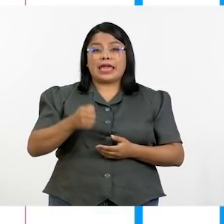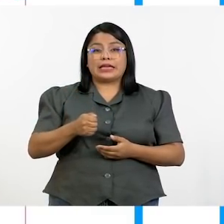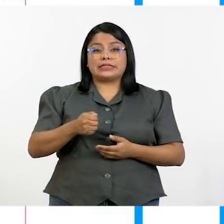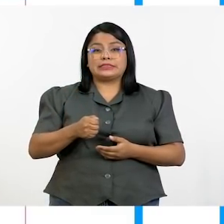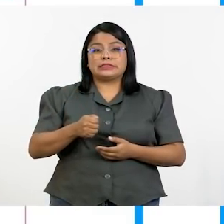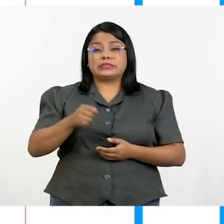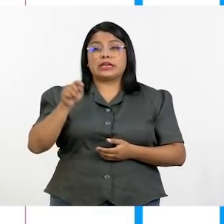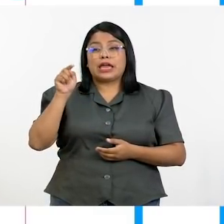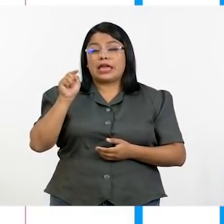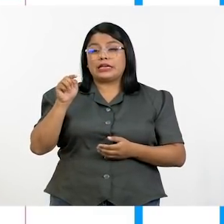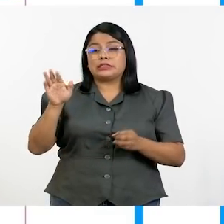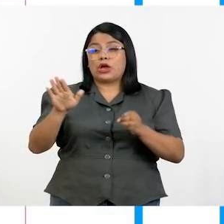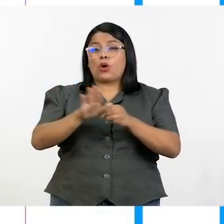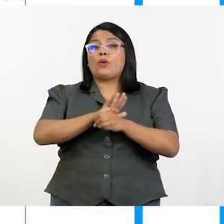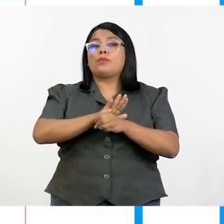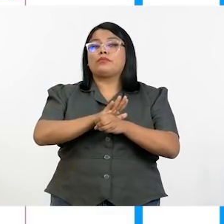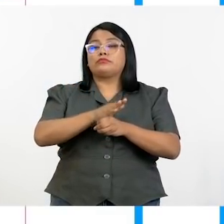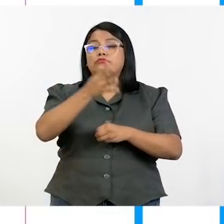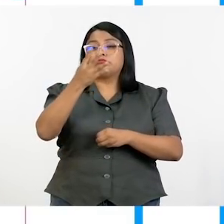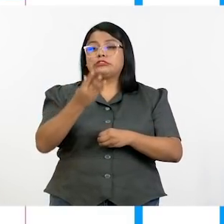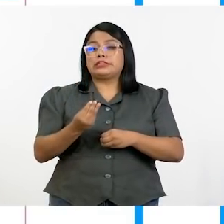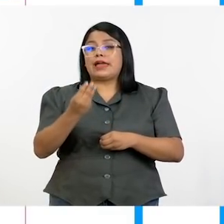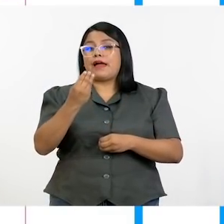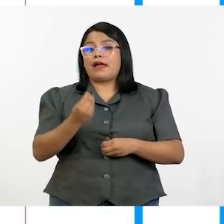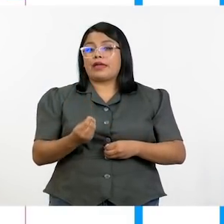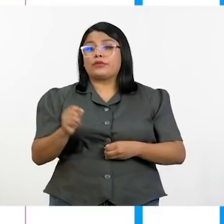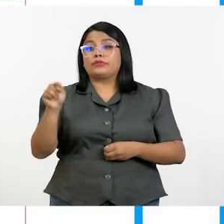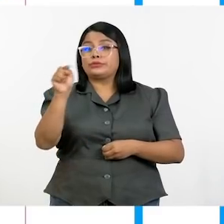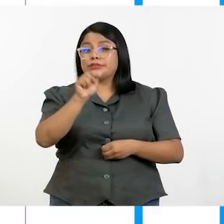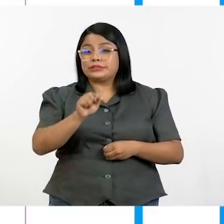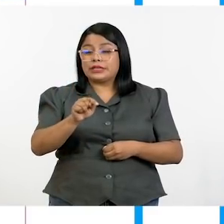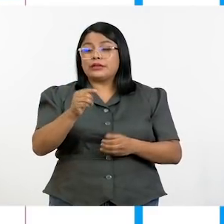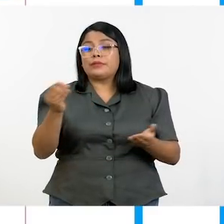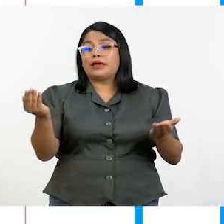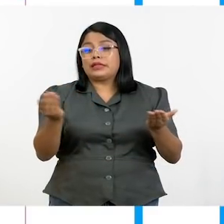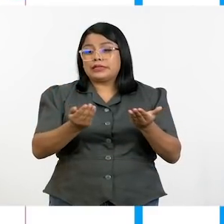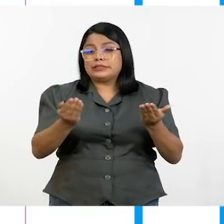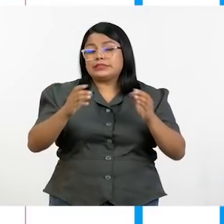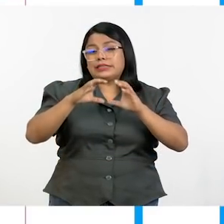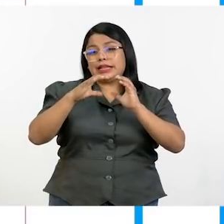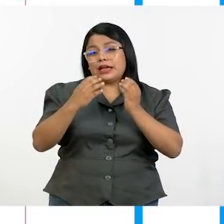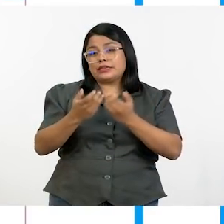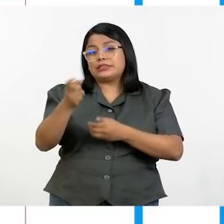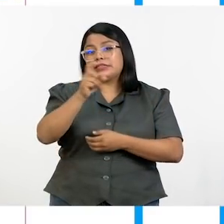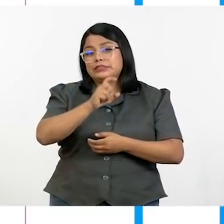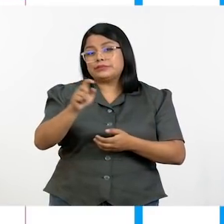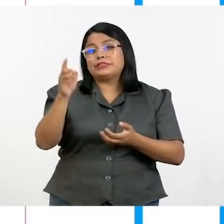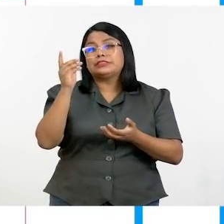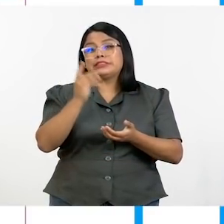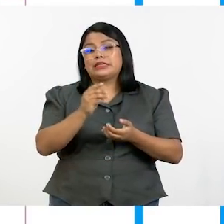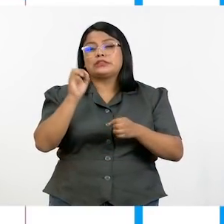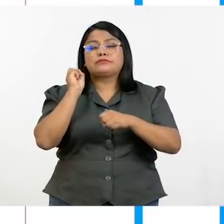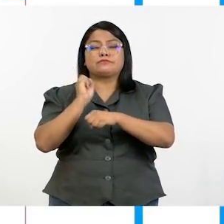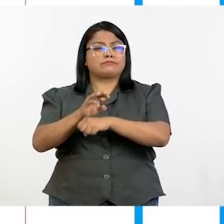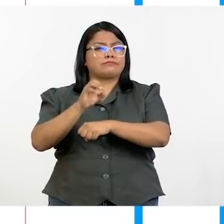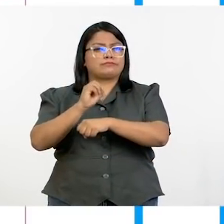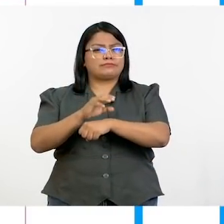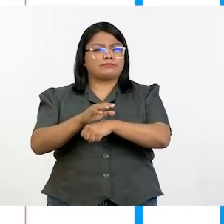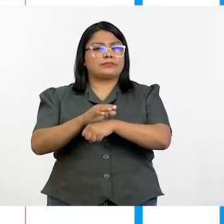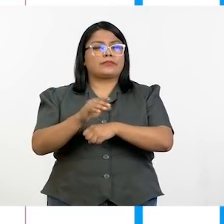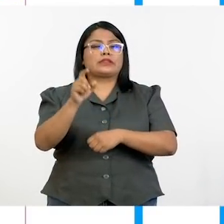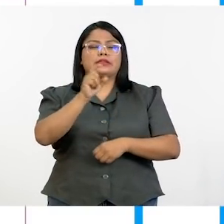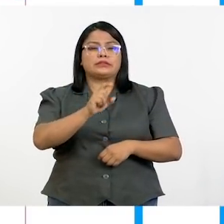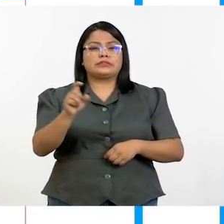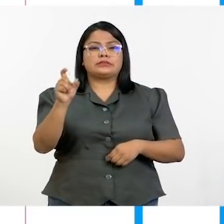Esta columna es la que debemos completar con los días correspondientes a cada semana didáctica. Se sugiere